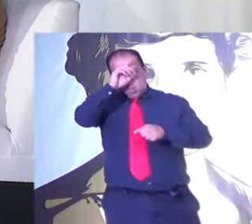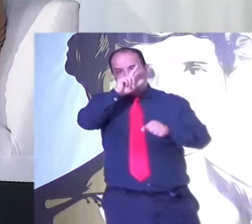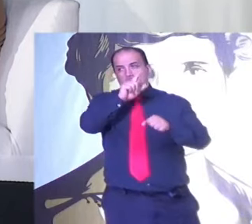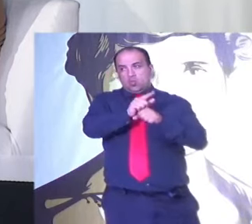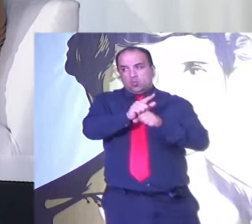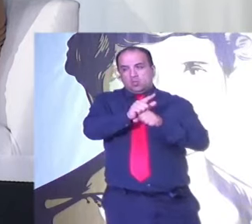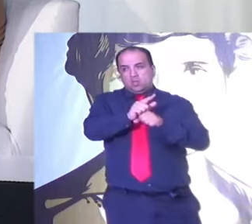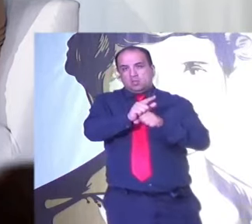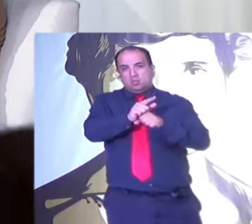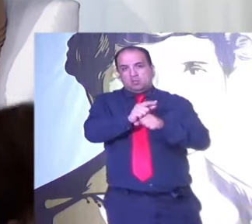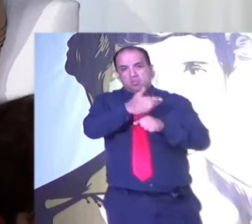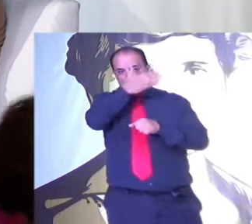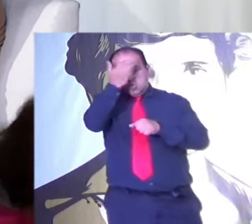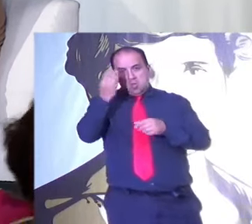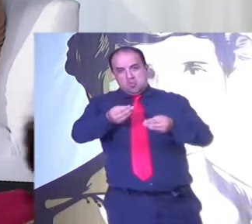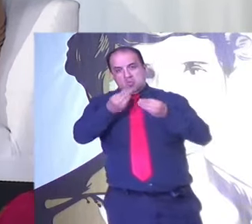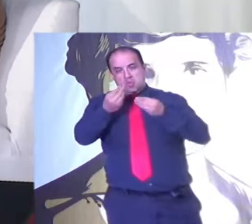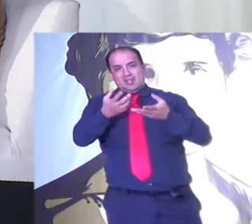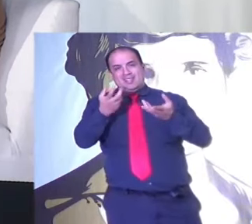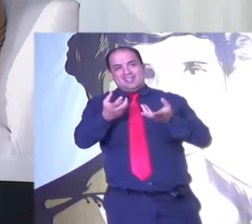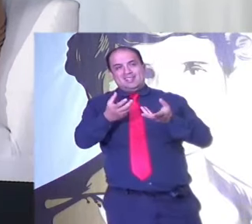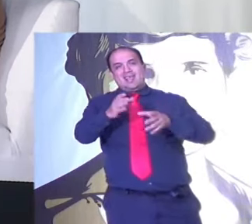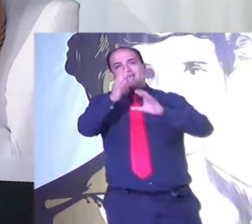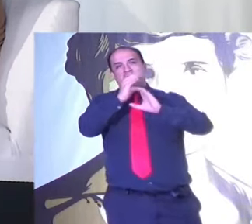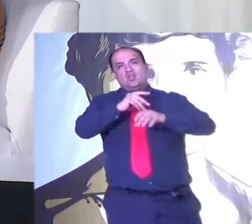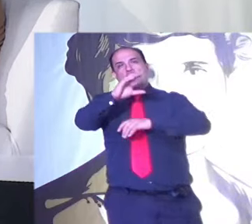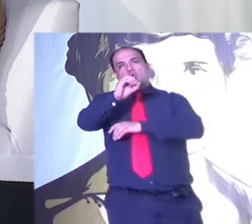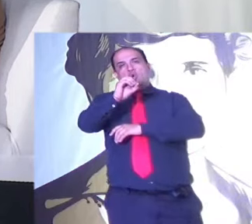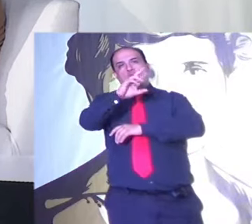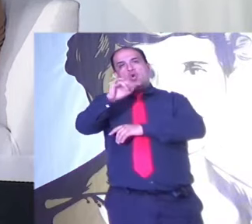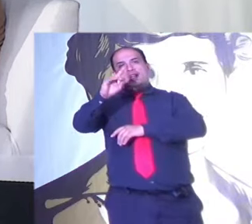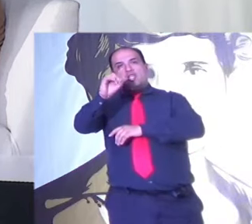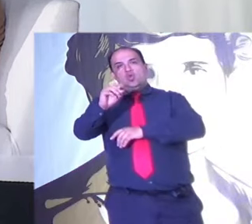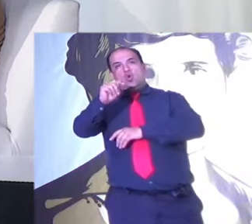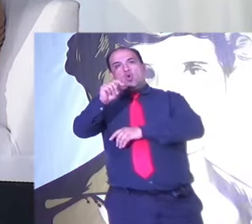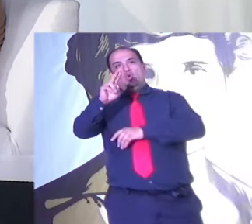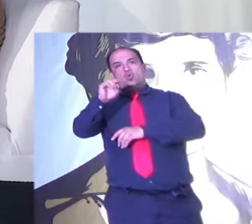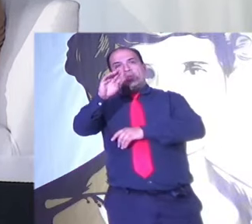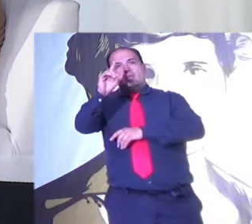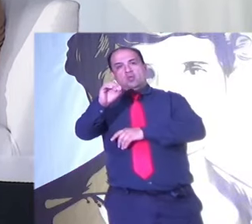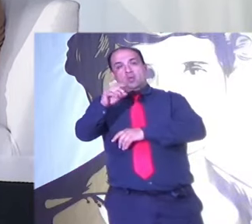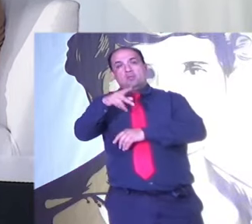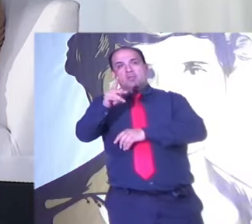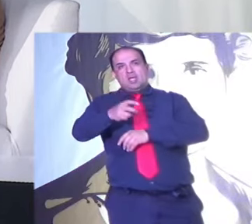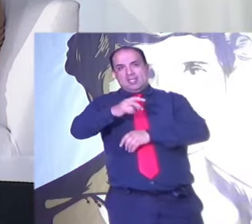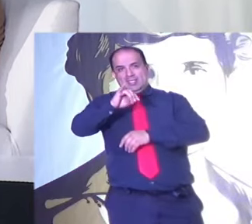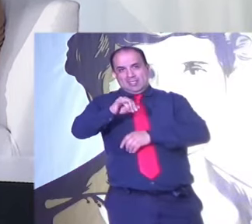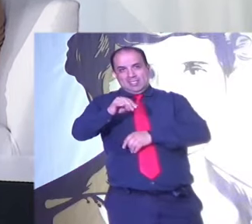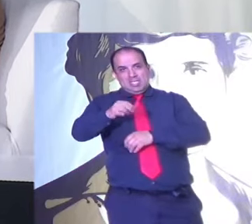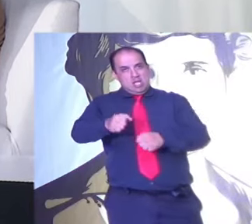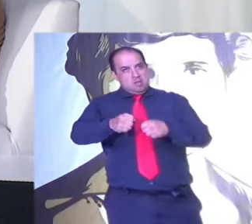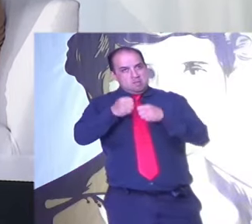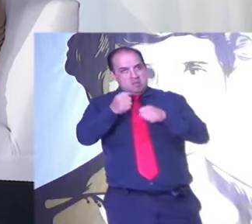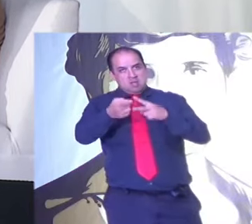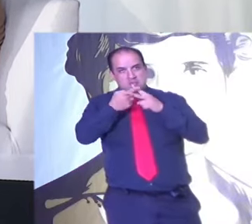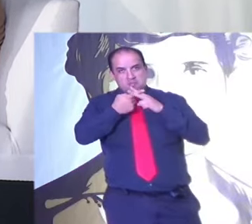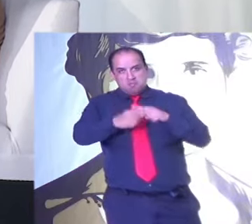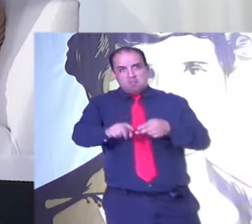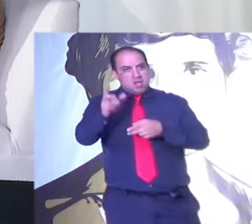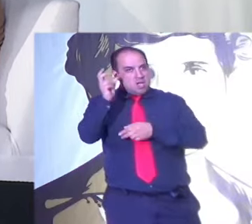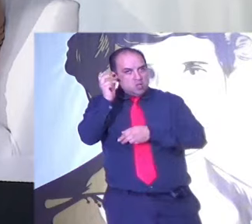de yo no sabía mucho de corridos tumbados, ¿eh? Pero sí, de rigor me puse a escucharlos, sobre todo para